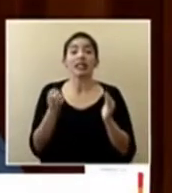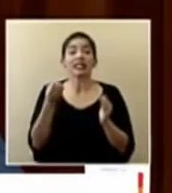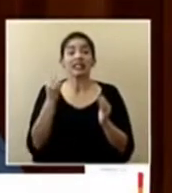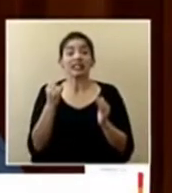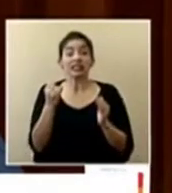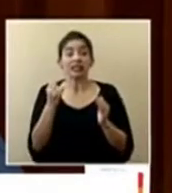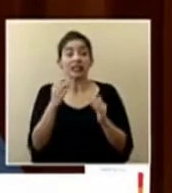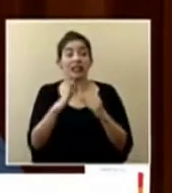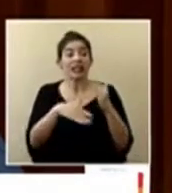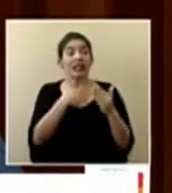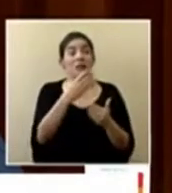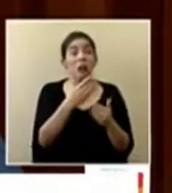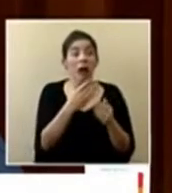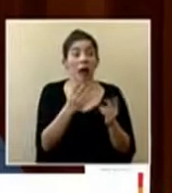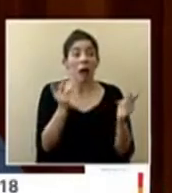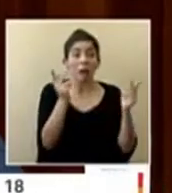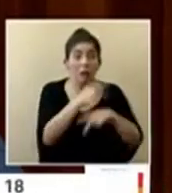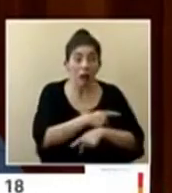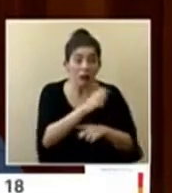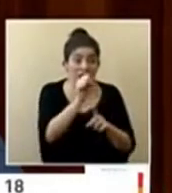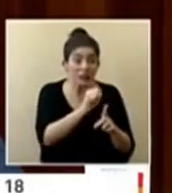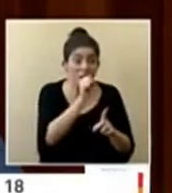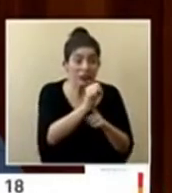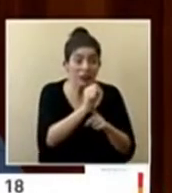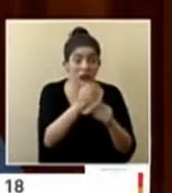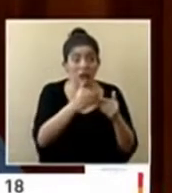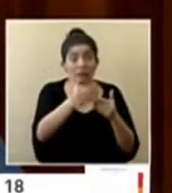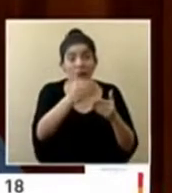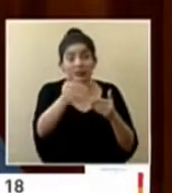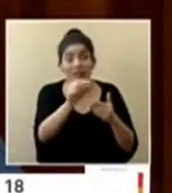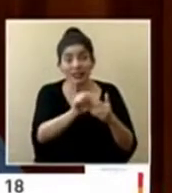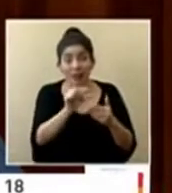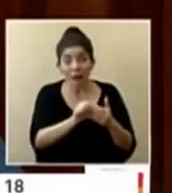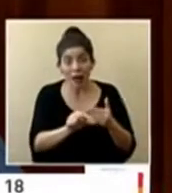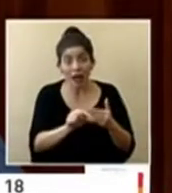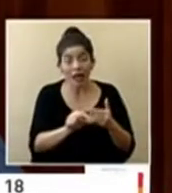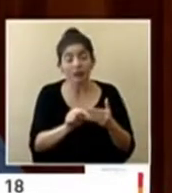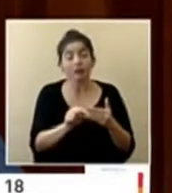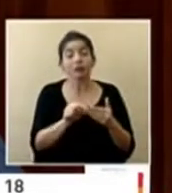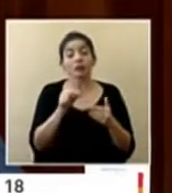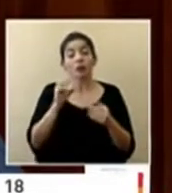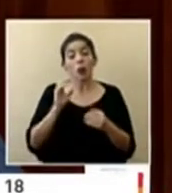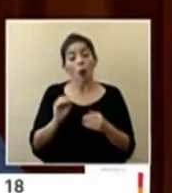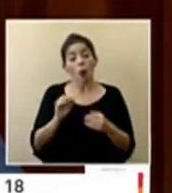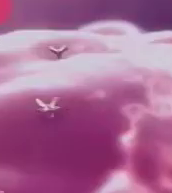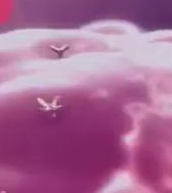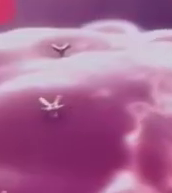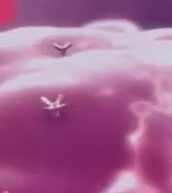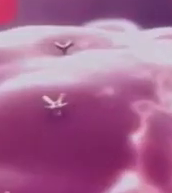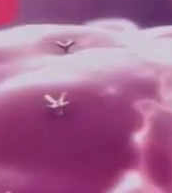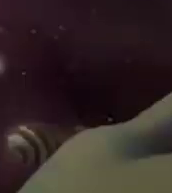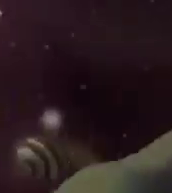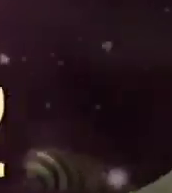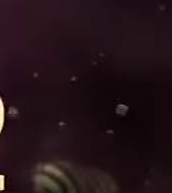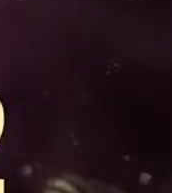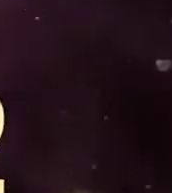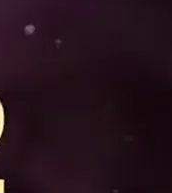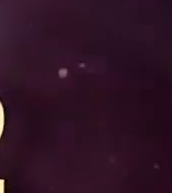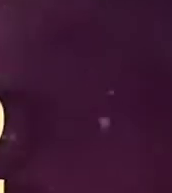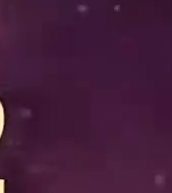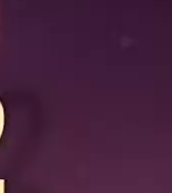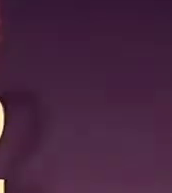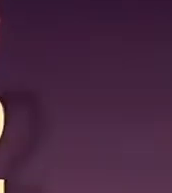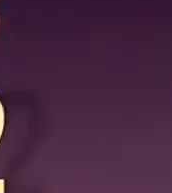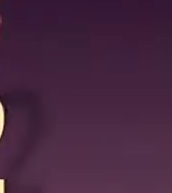con un panorama muy desfavorable en las siguientes semanas posteriores o mantener lo que hemos ido